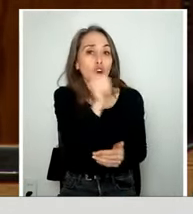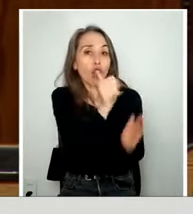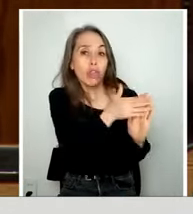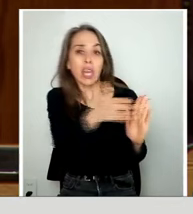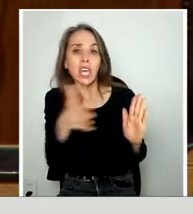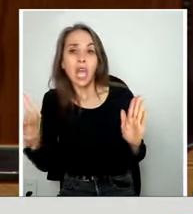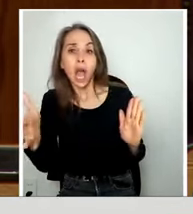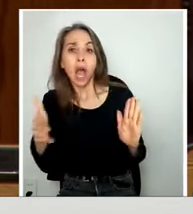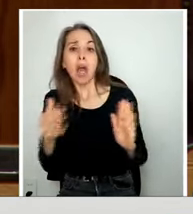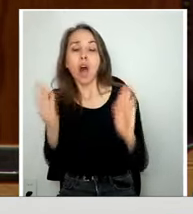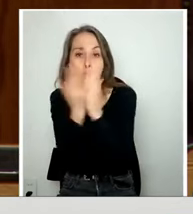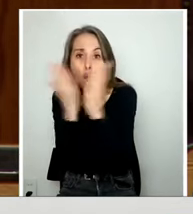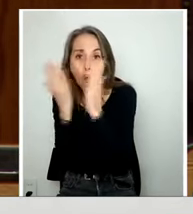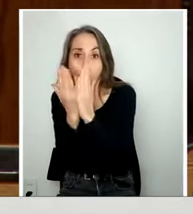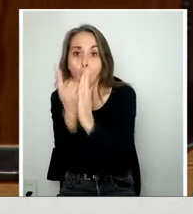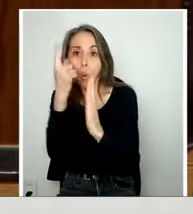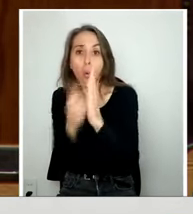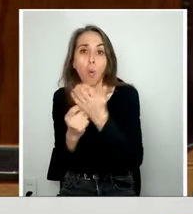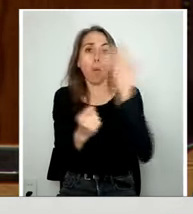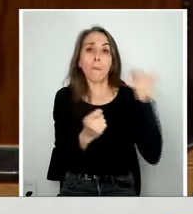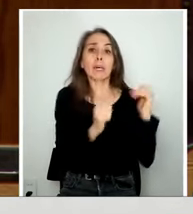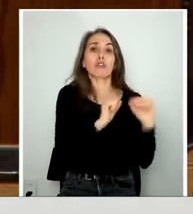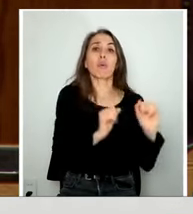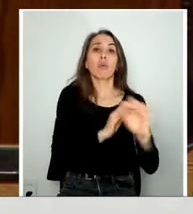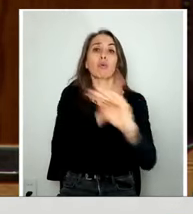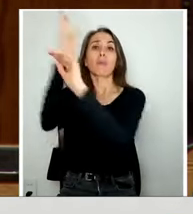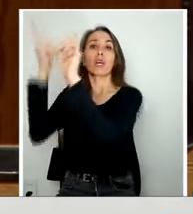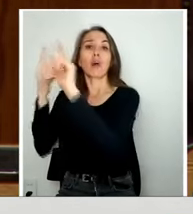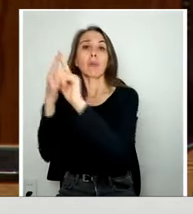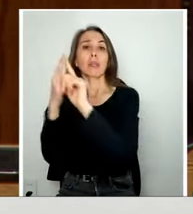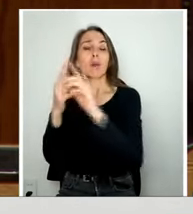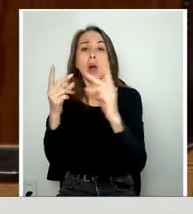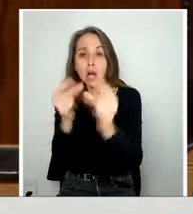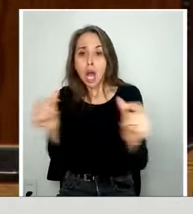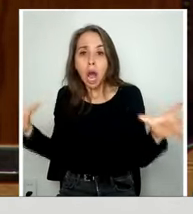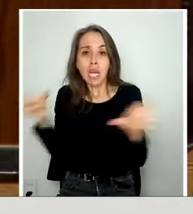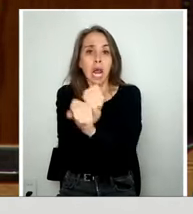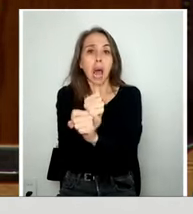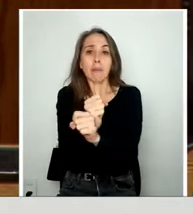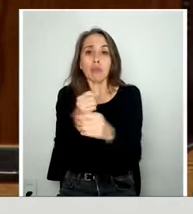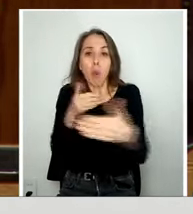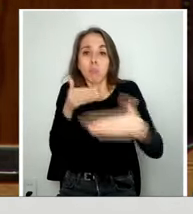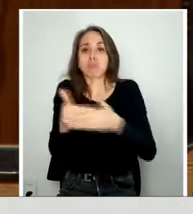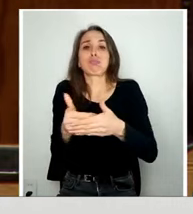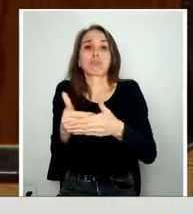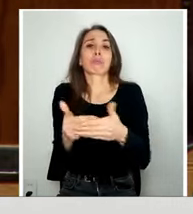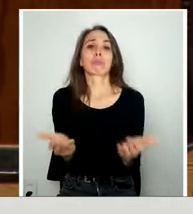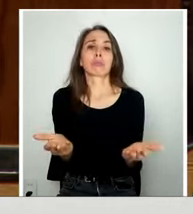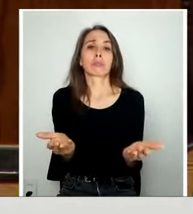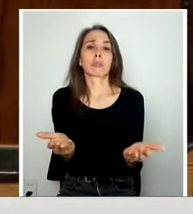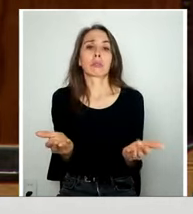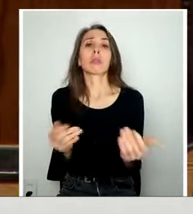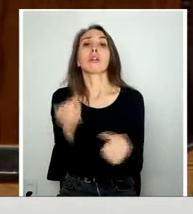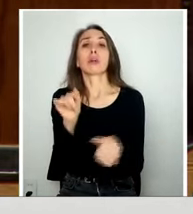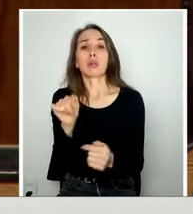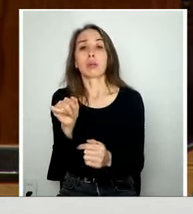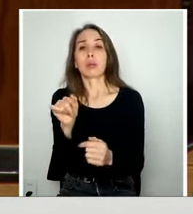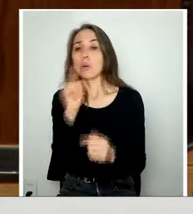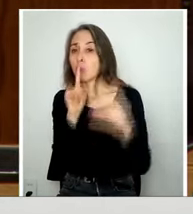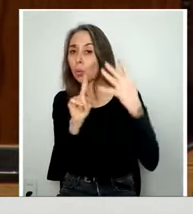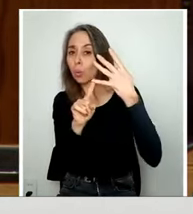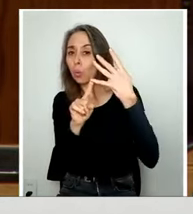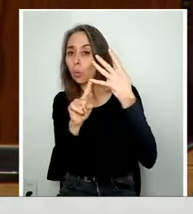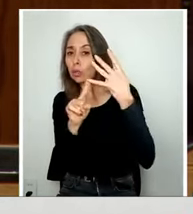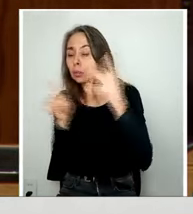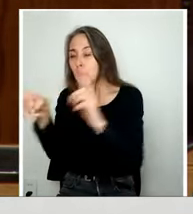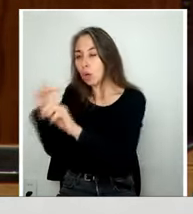mes entonces creo que finalmente el último punto que que alcanzo